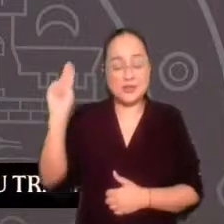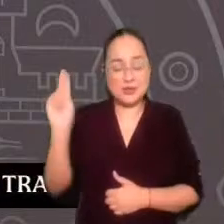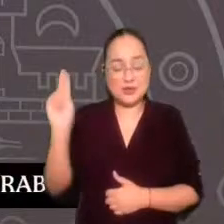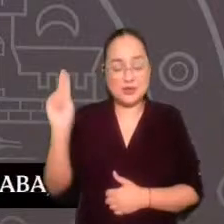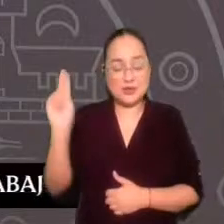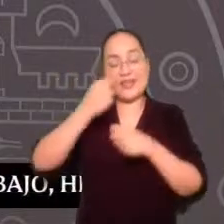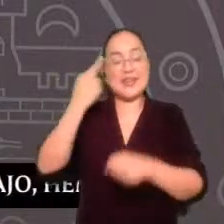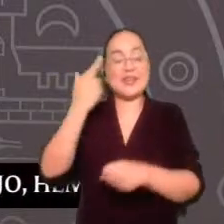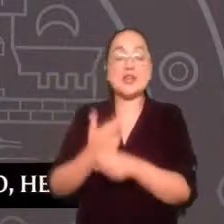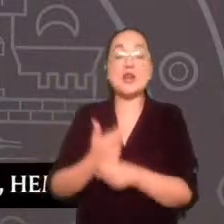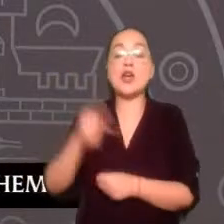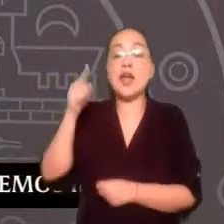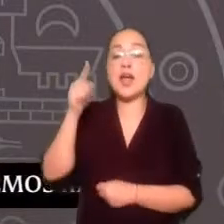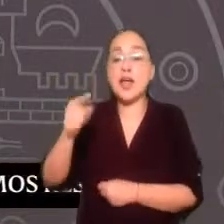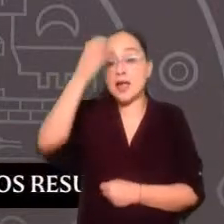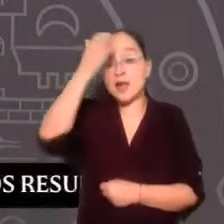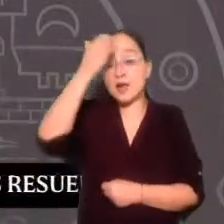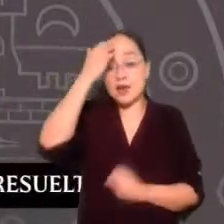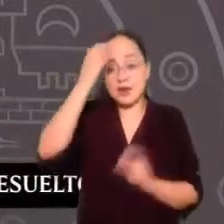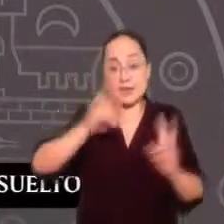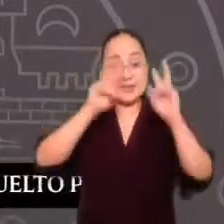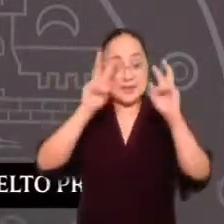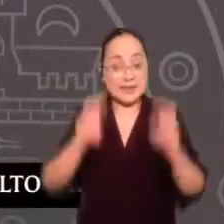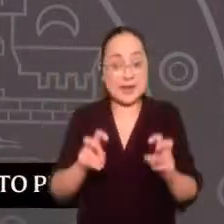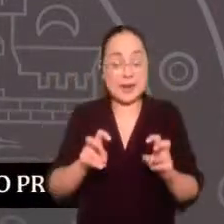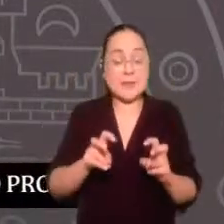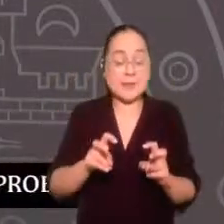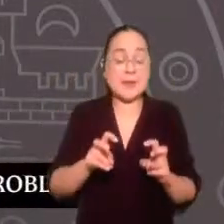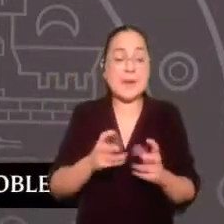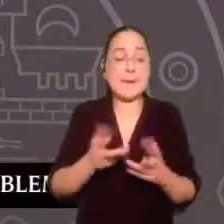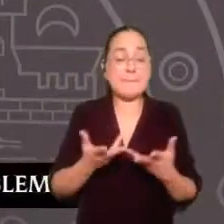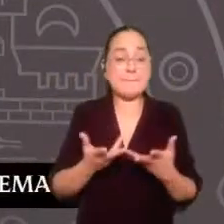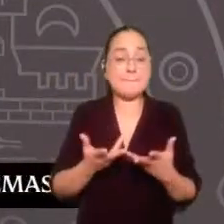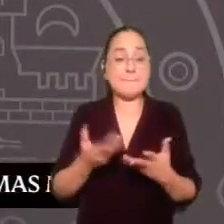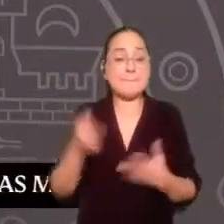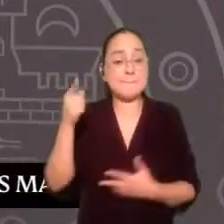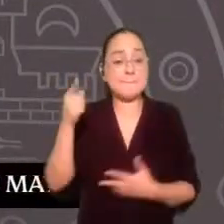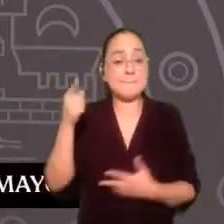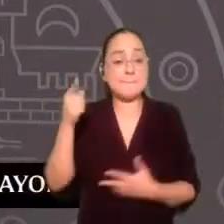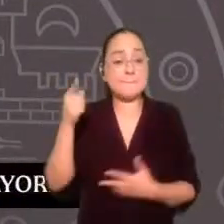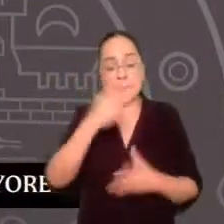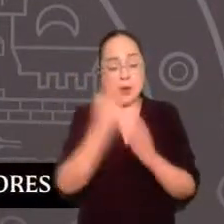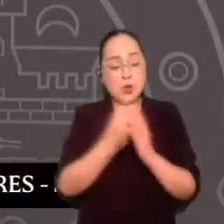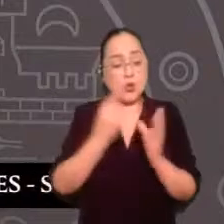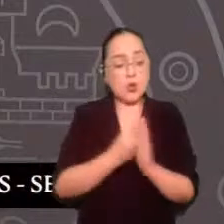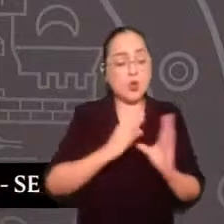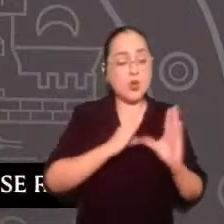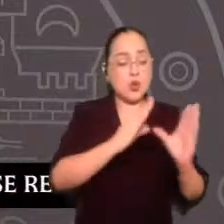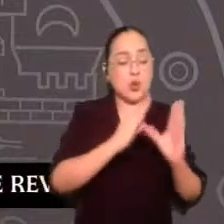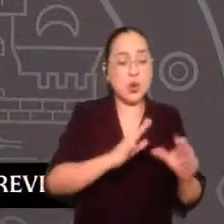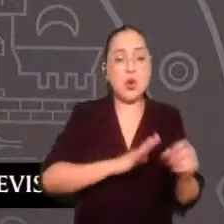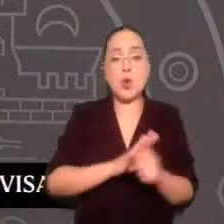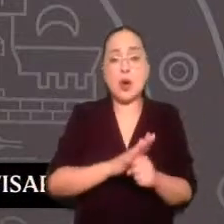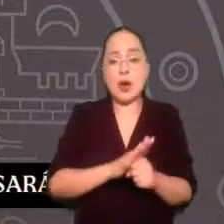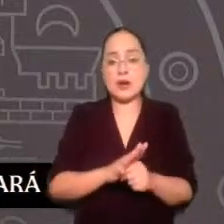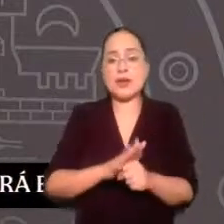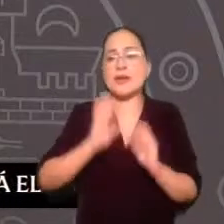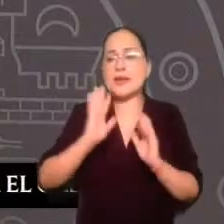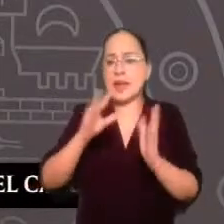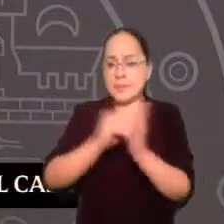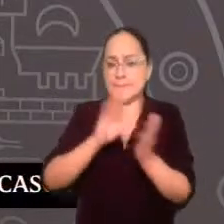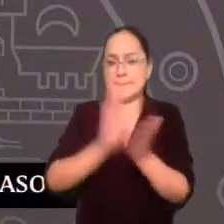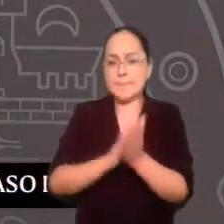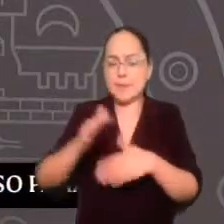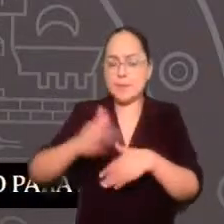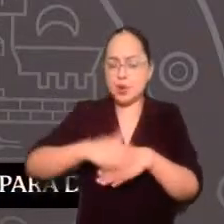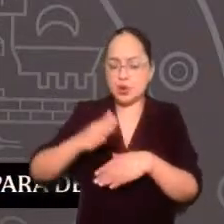bien estos temas para que haya esta capacitación. Ya la estamos programando, es lo que le digo al secretario, vamos a reunirnos con